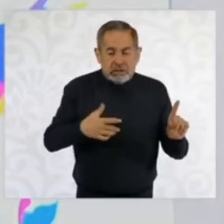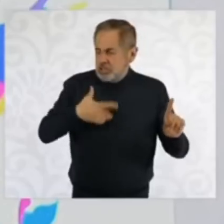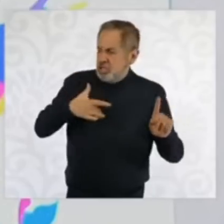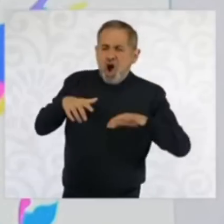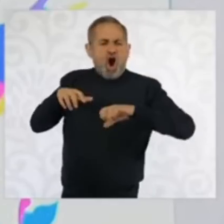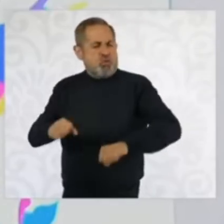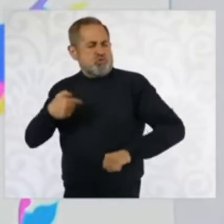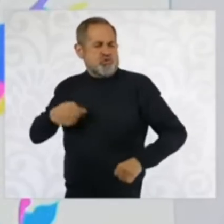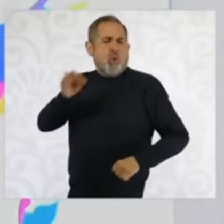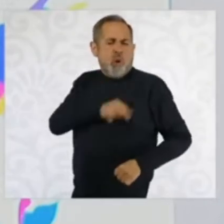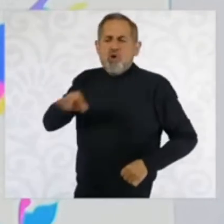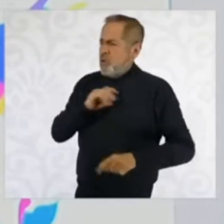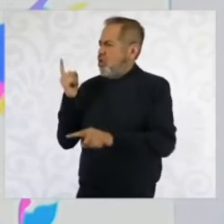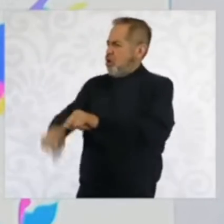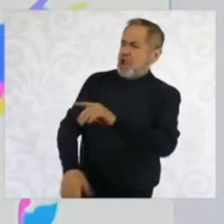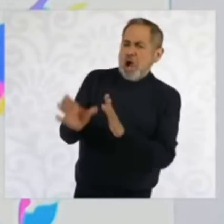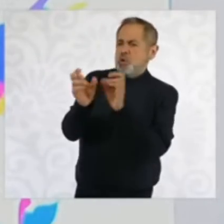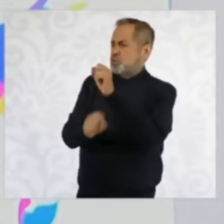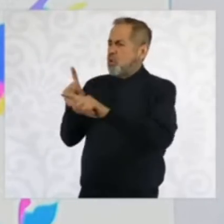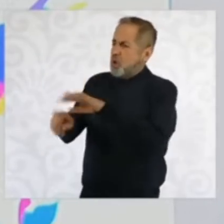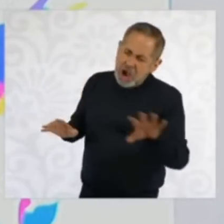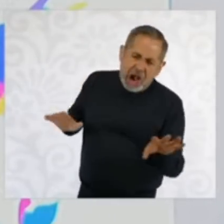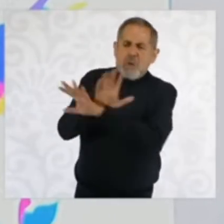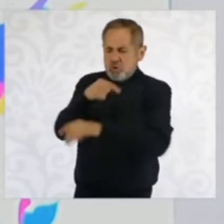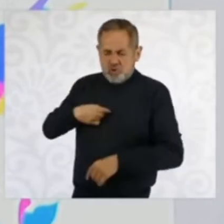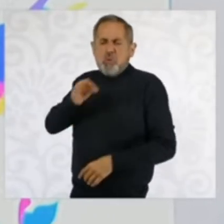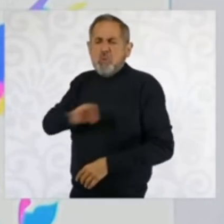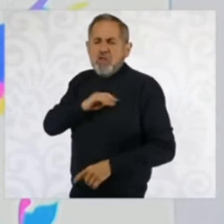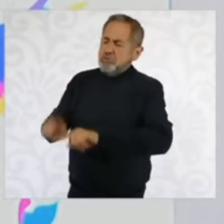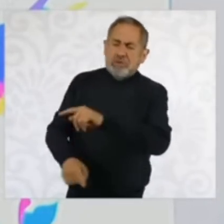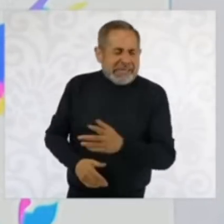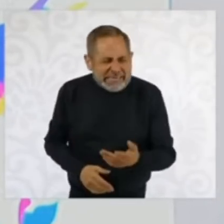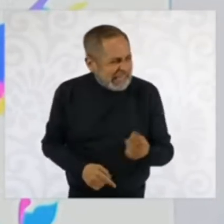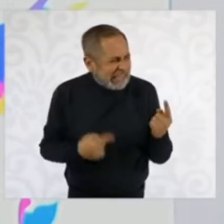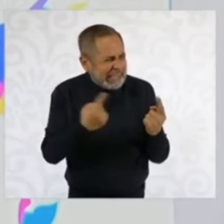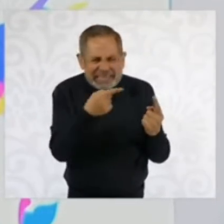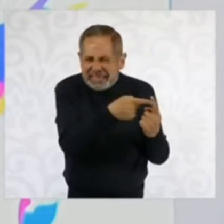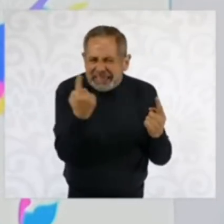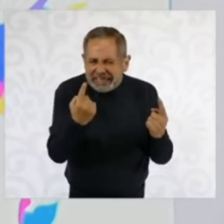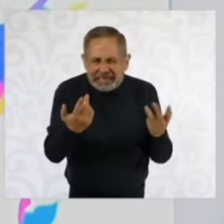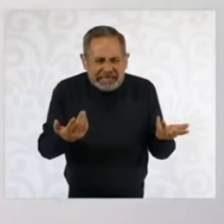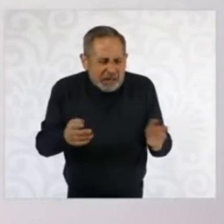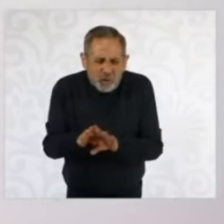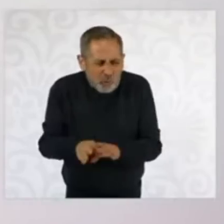tiene la atribución para cambiar la Constitución. O sea, ¿cómo?